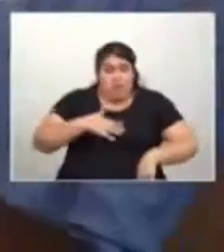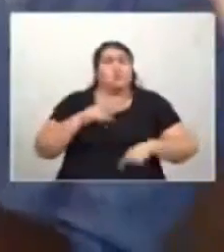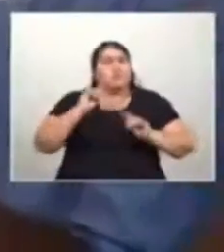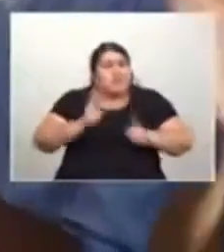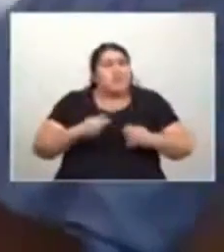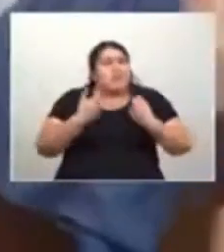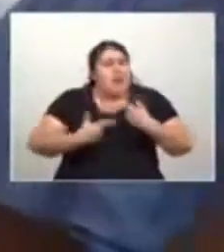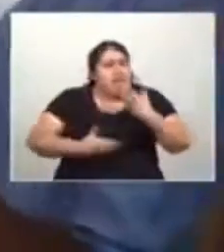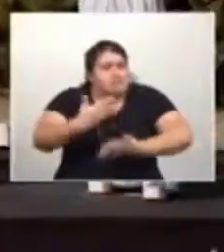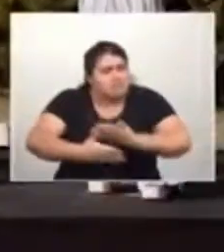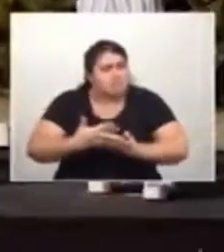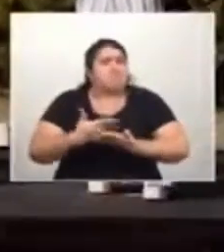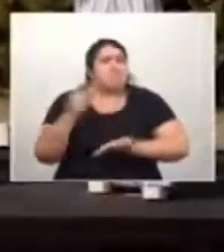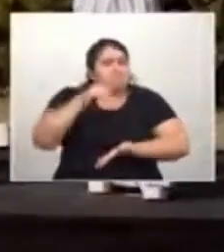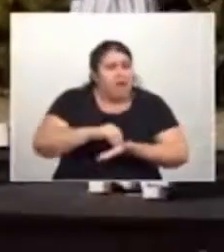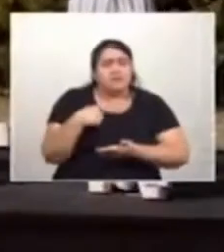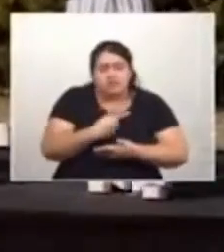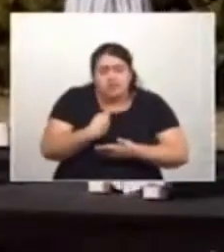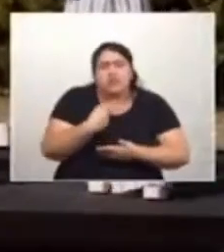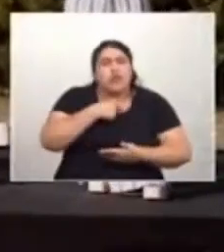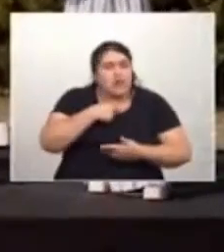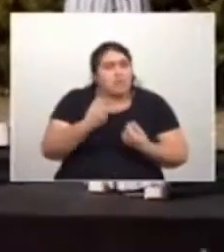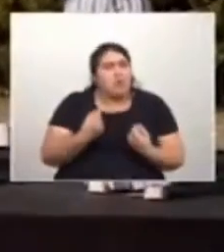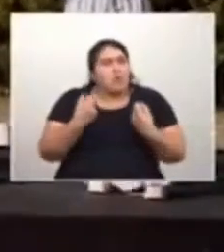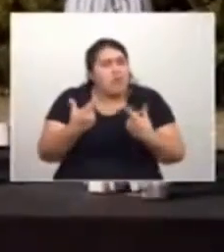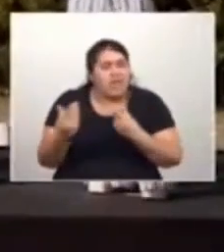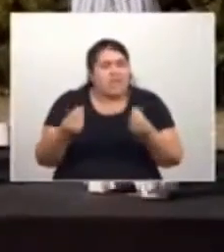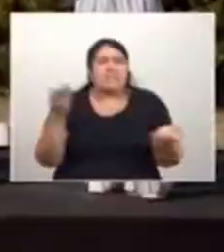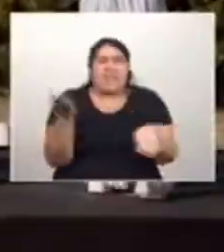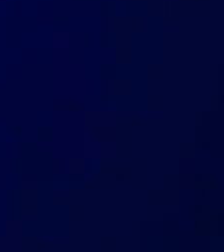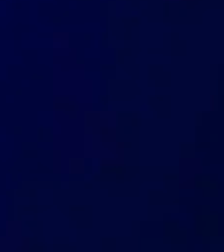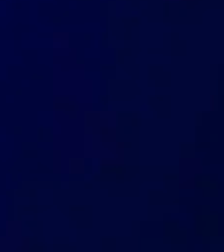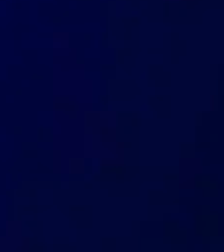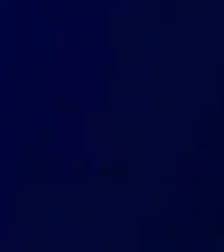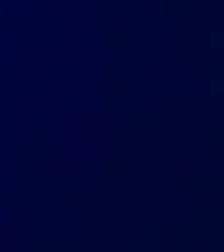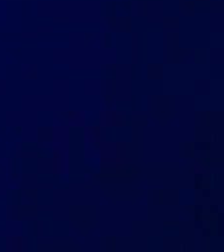permitir seguir avanzando y seguir generando en esto que es el derecho al futuro.